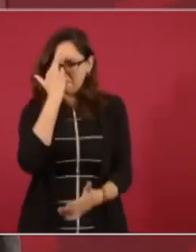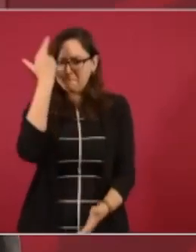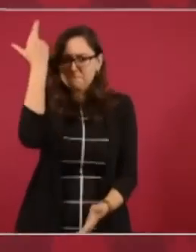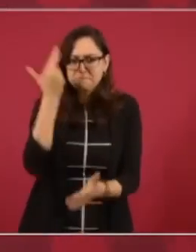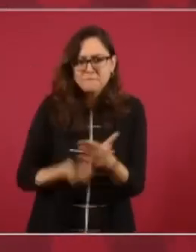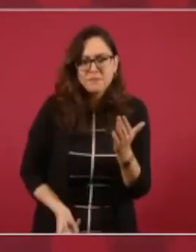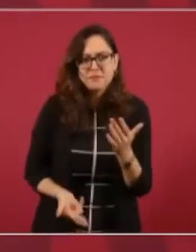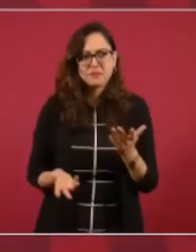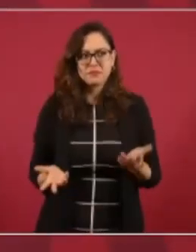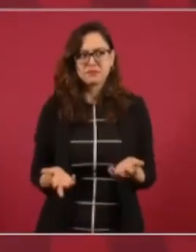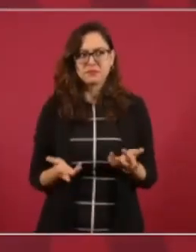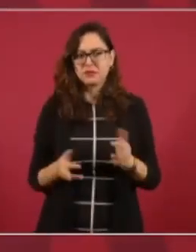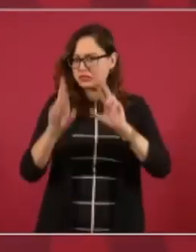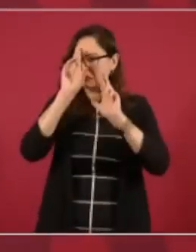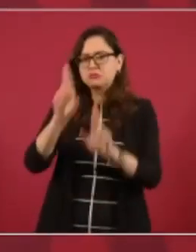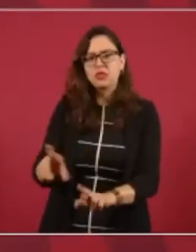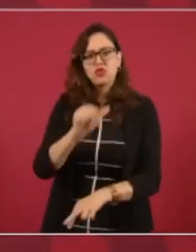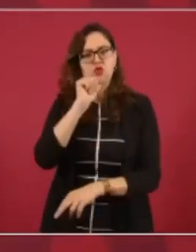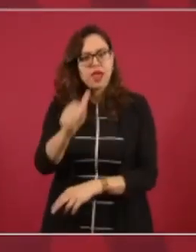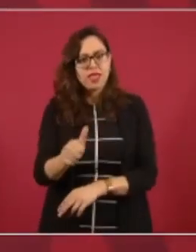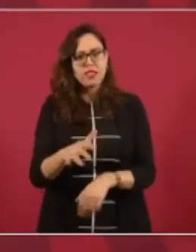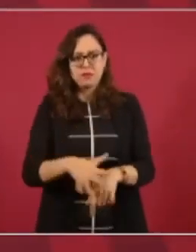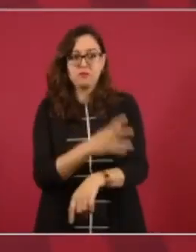el más diplomático,